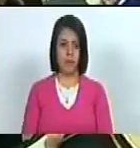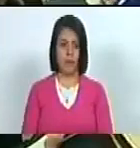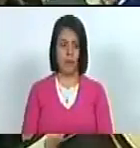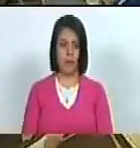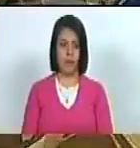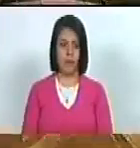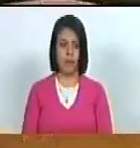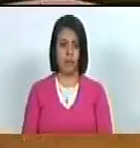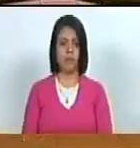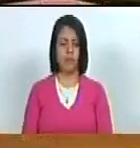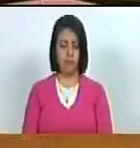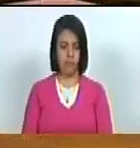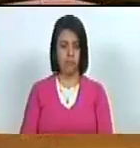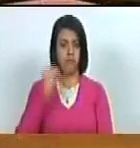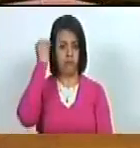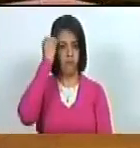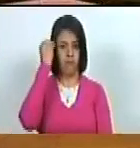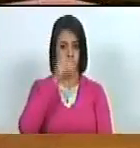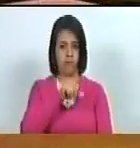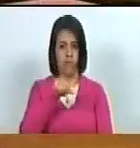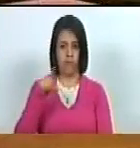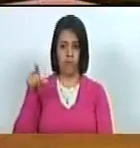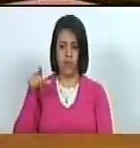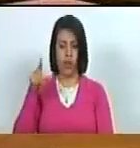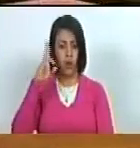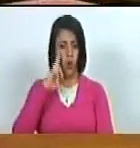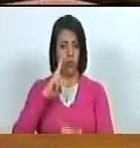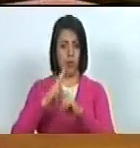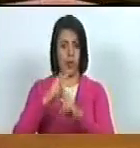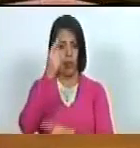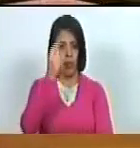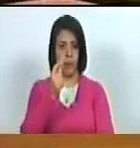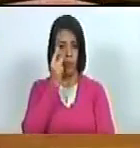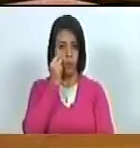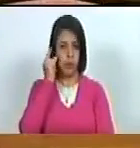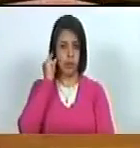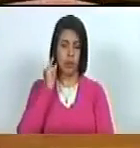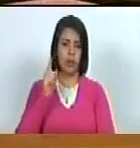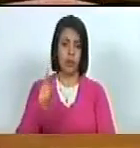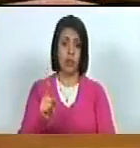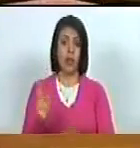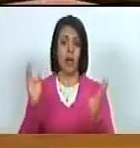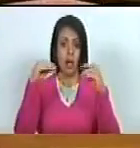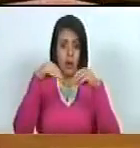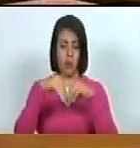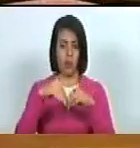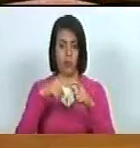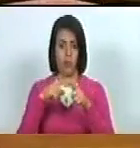En consideración, las honorables diputadas y los honorables diputados...